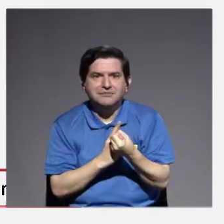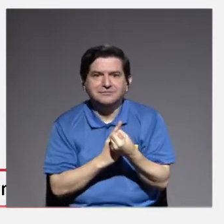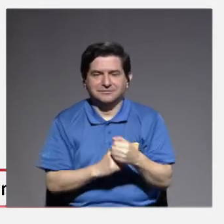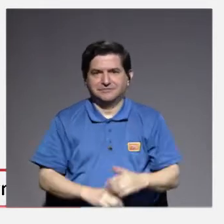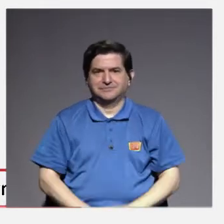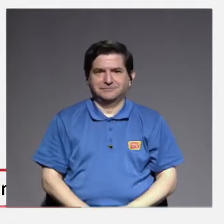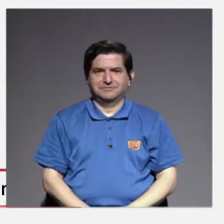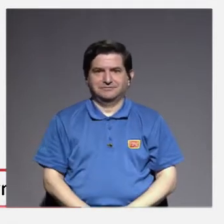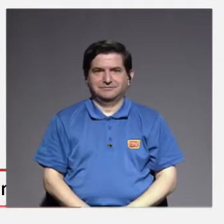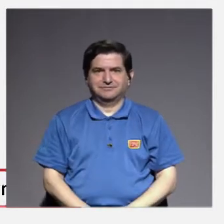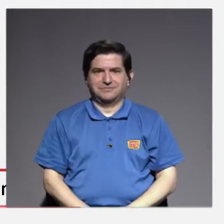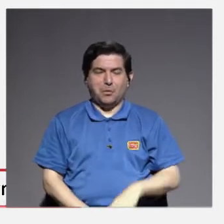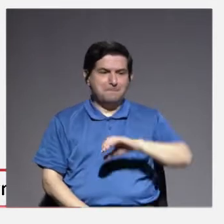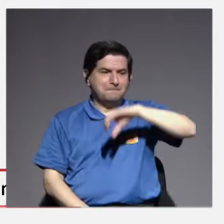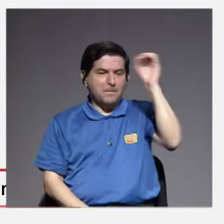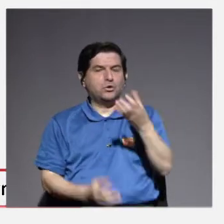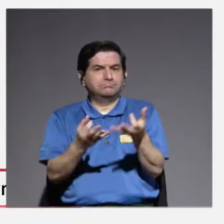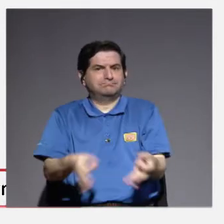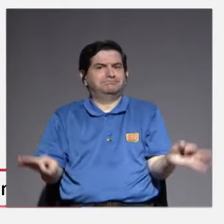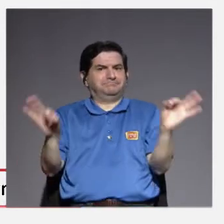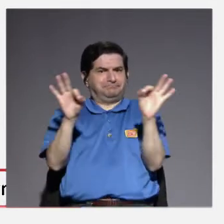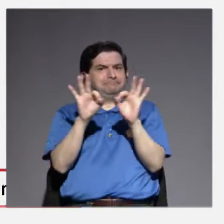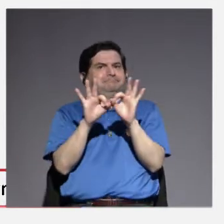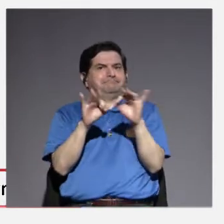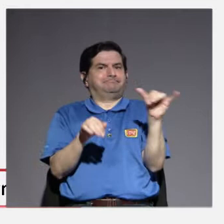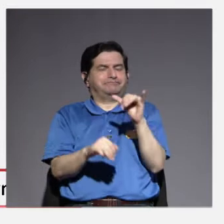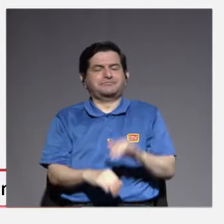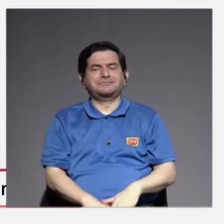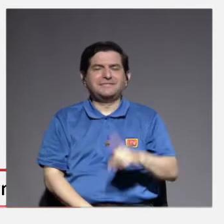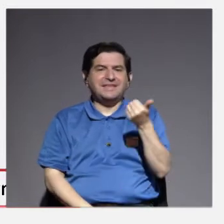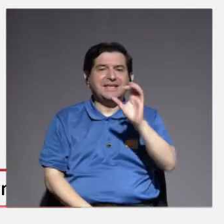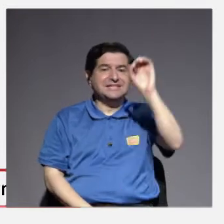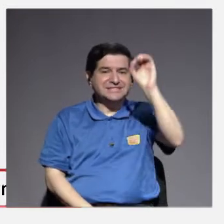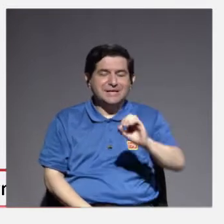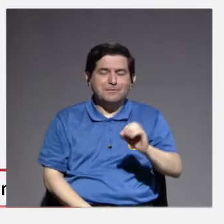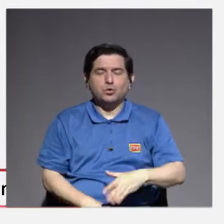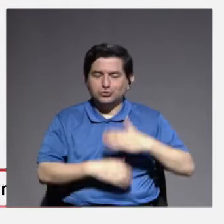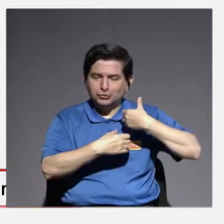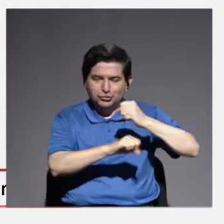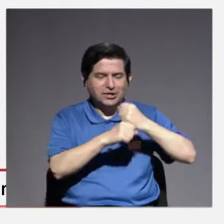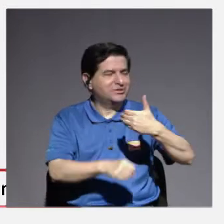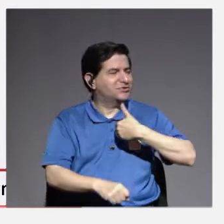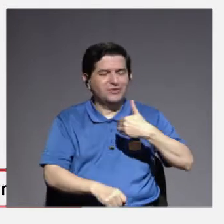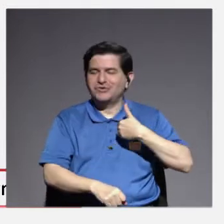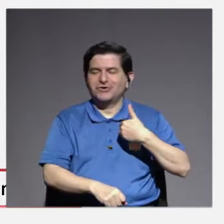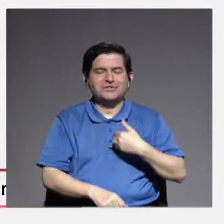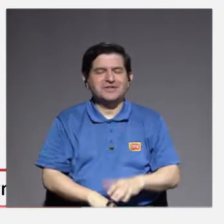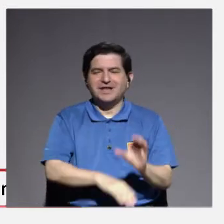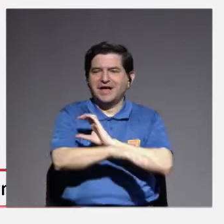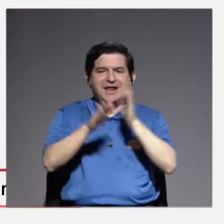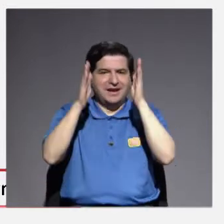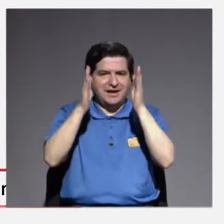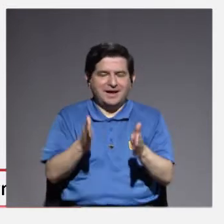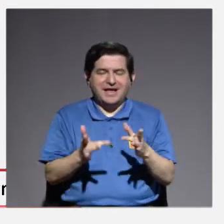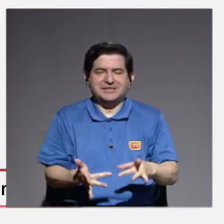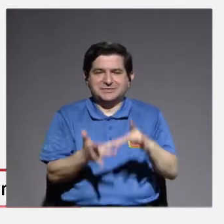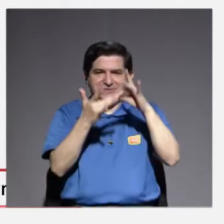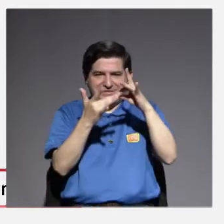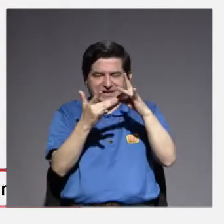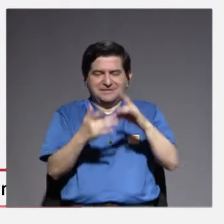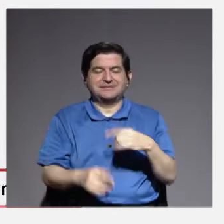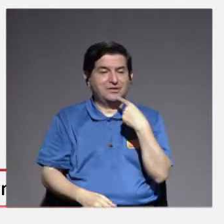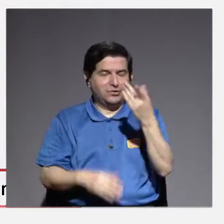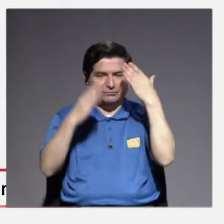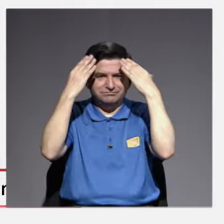incluso un porcentaje importante, de hecho, 15% de las municipalidades no tienen informático del todo, de acuerdo a las respuestas del